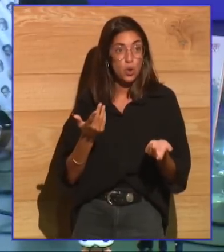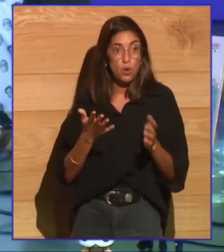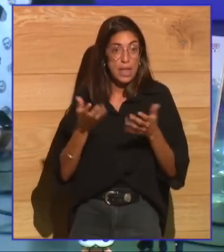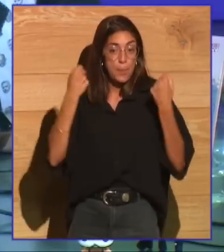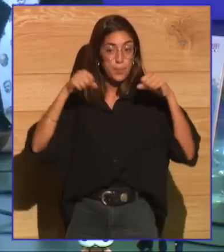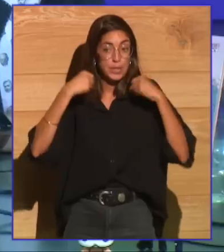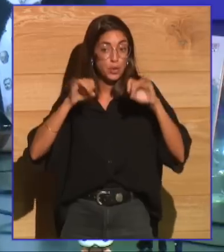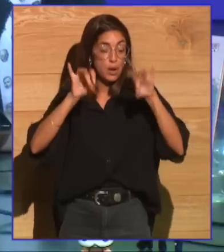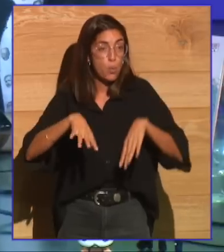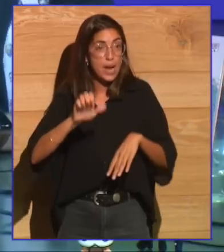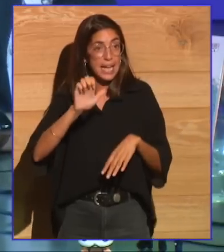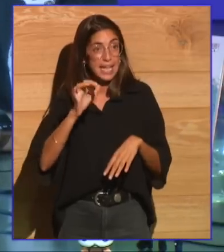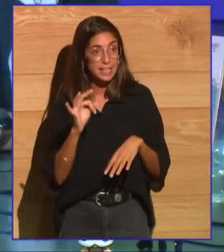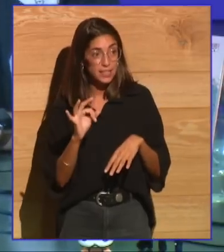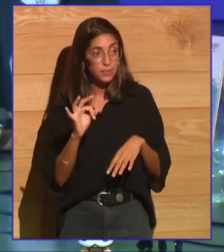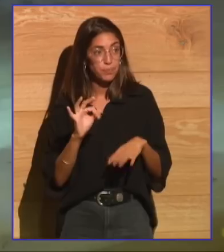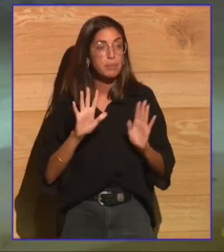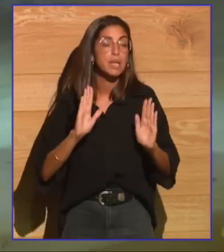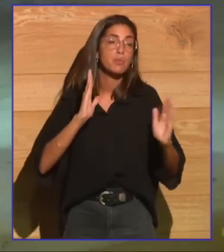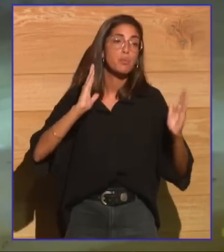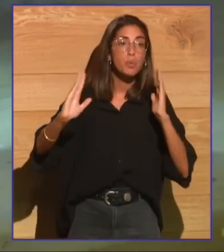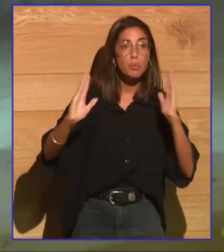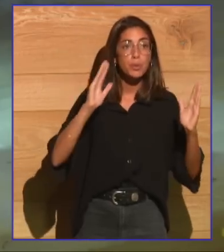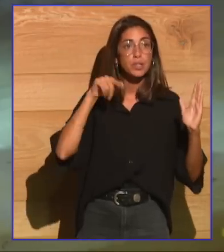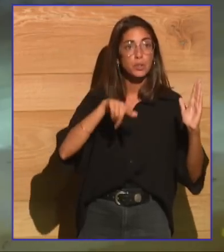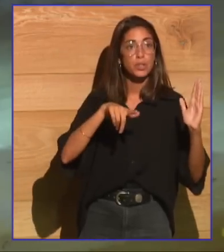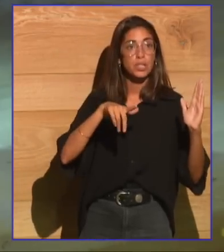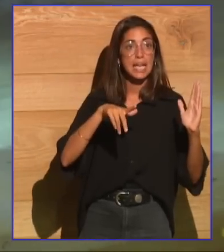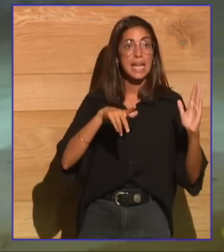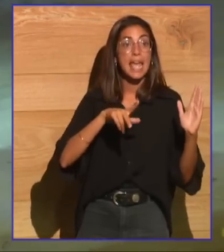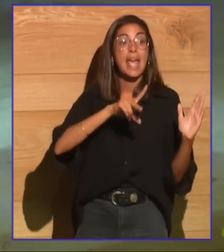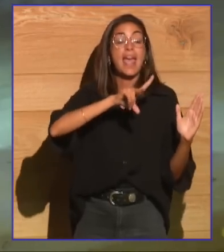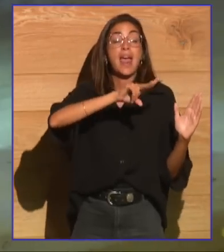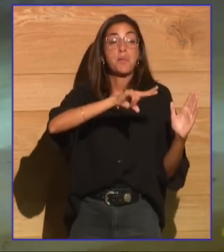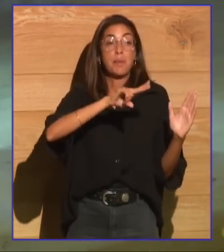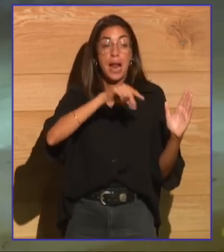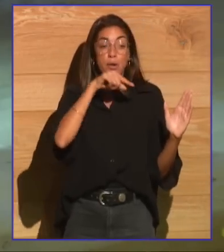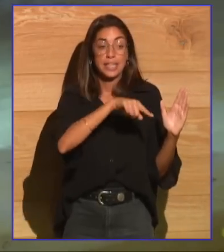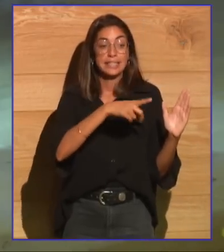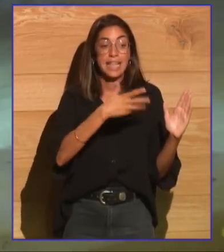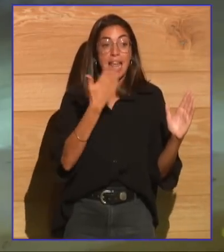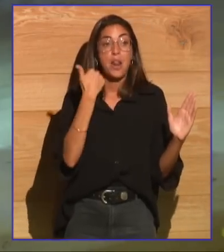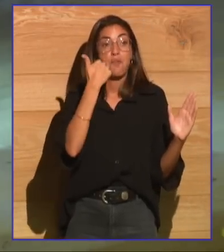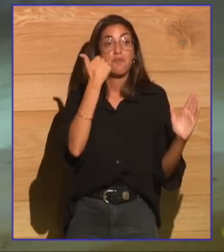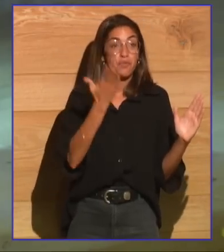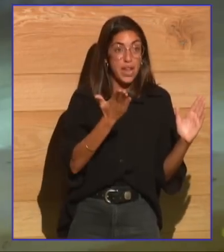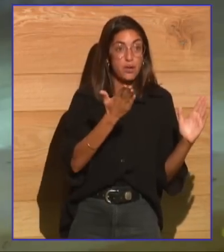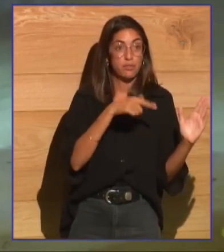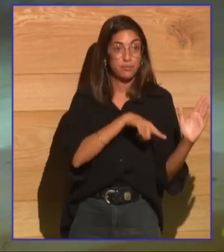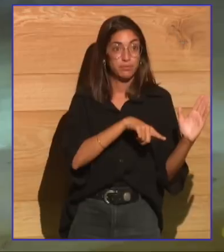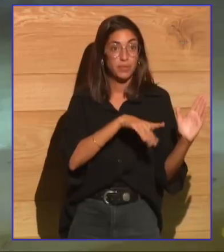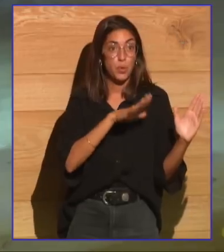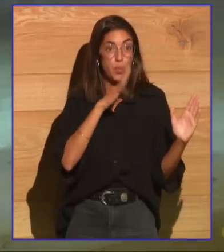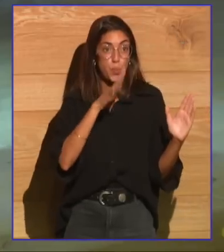estamos en un momento en que a ese señor se le llamaba el feo de los hermanos calatrava directamente que hay al otro le vino dio saber